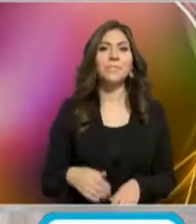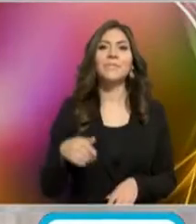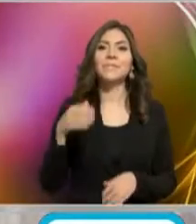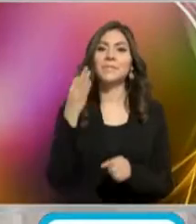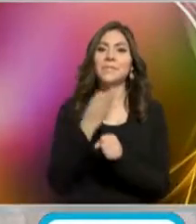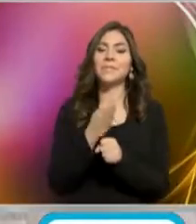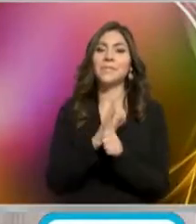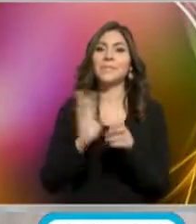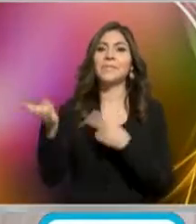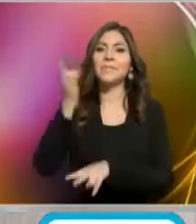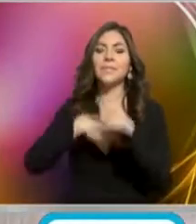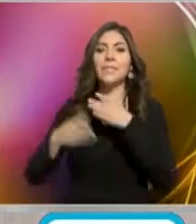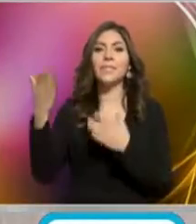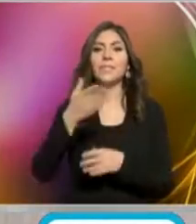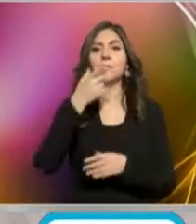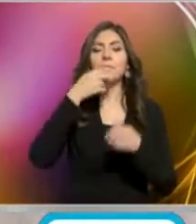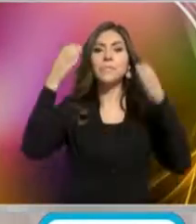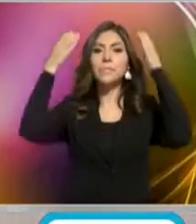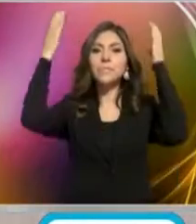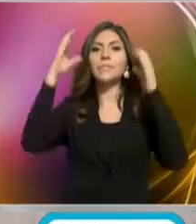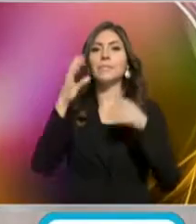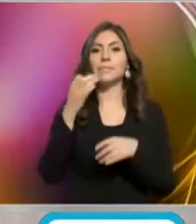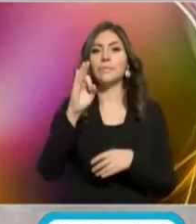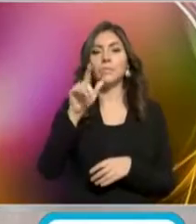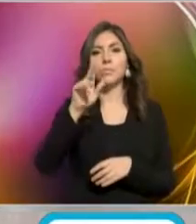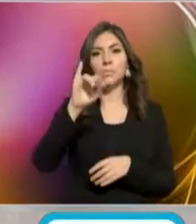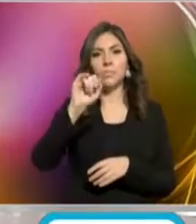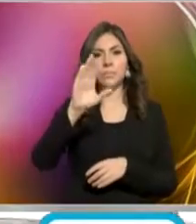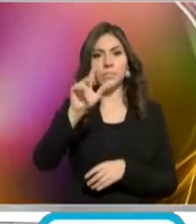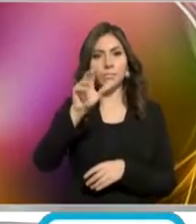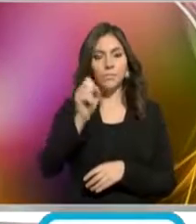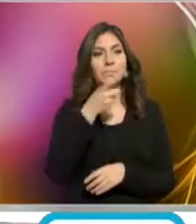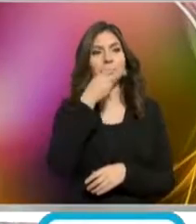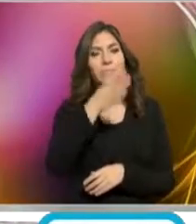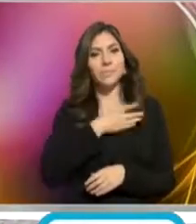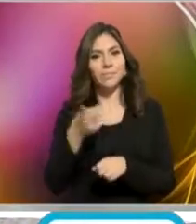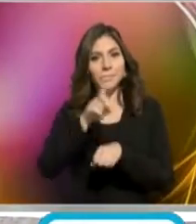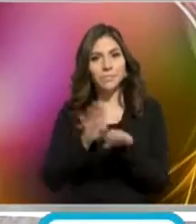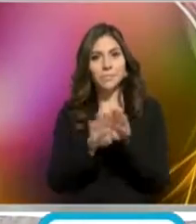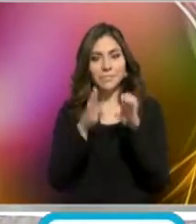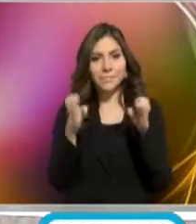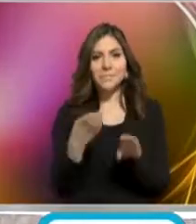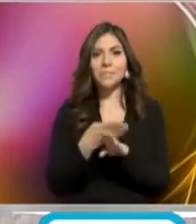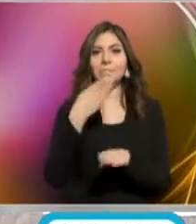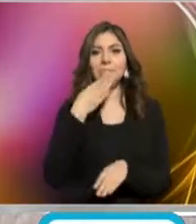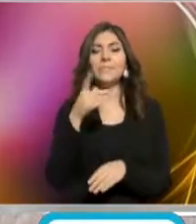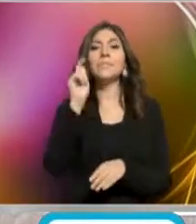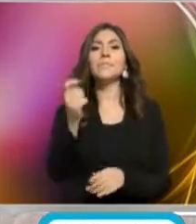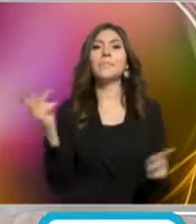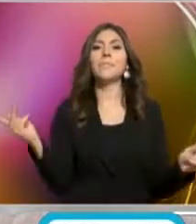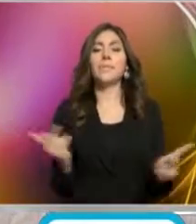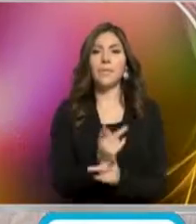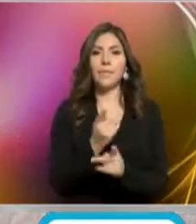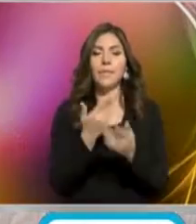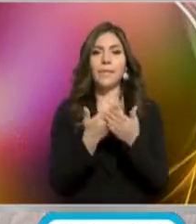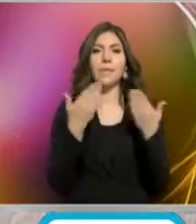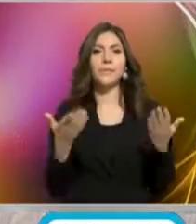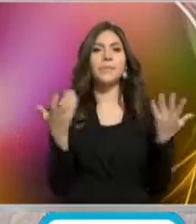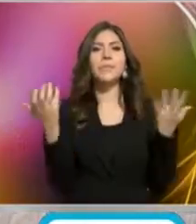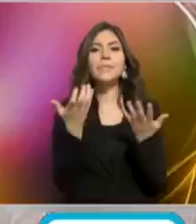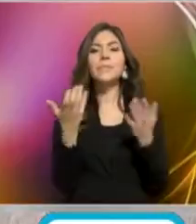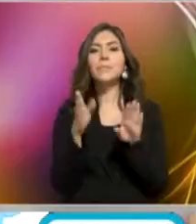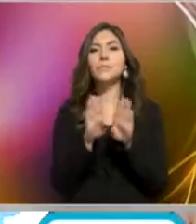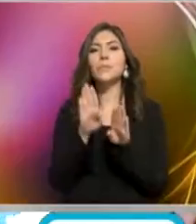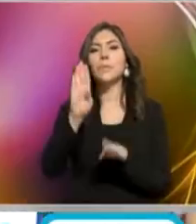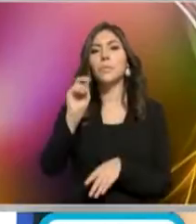Y ya está con nosotros el chef Luis Carlos, a quien yo le doy los buenos días. ¿Cómo estás, te va? Muy bien. ¿Qué ¿Ustedes? pasó? ¿Todo bien? Nos va ¿Todo a hacer bien? una botanita de